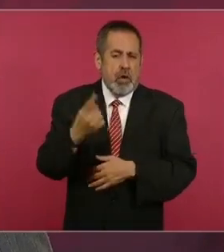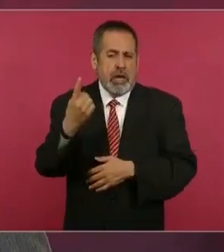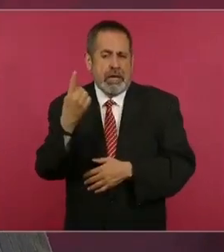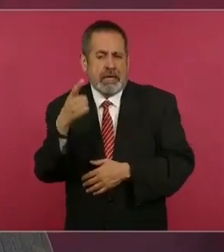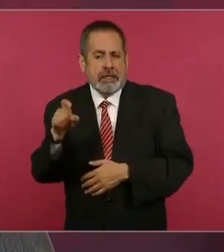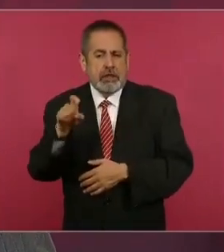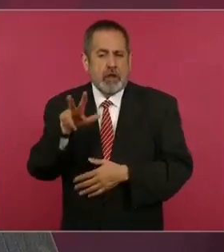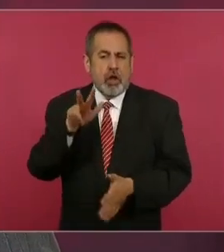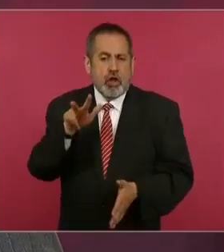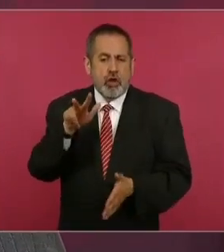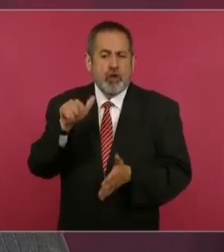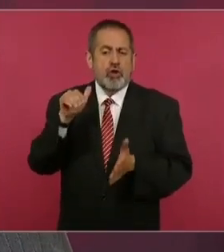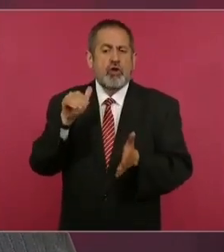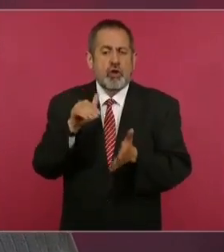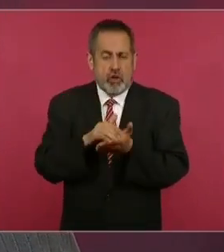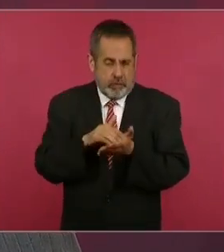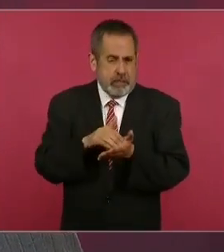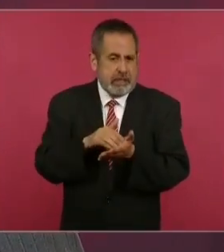118,000